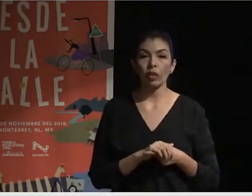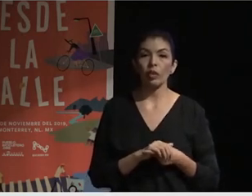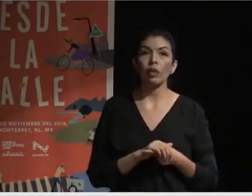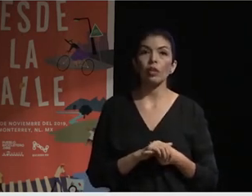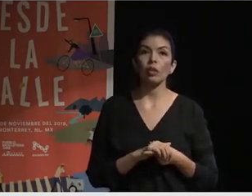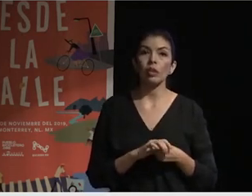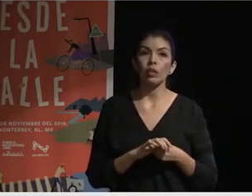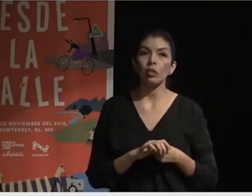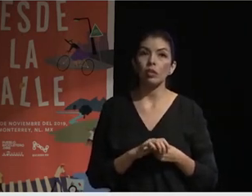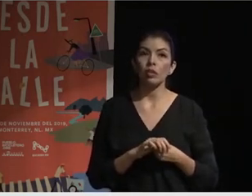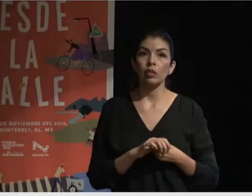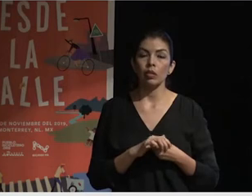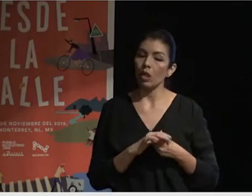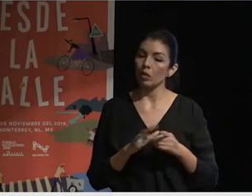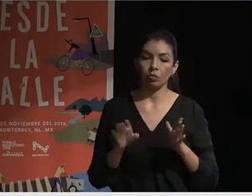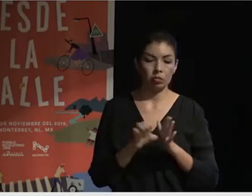la mano izquierda filantrópica,